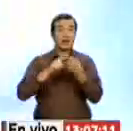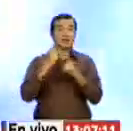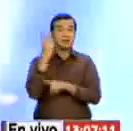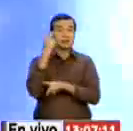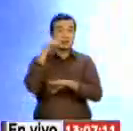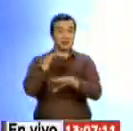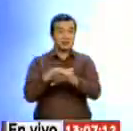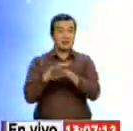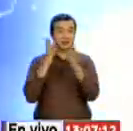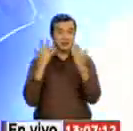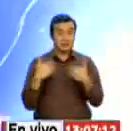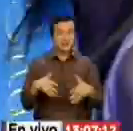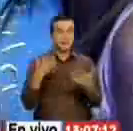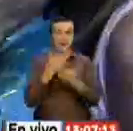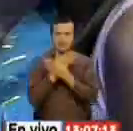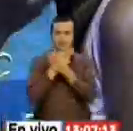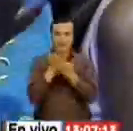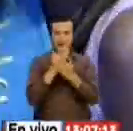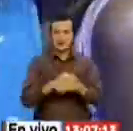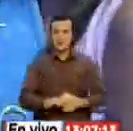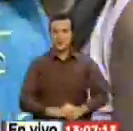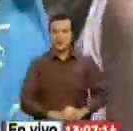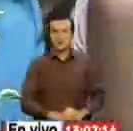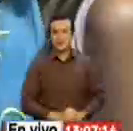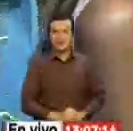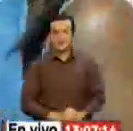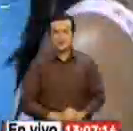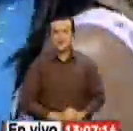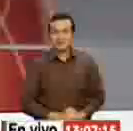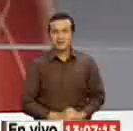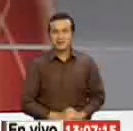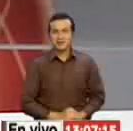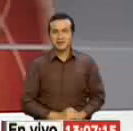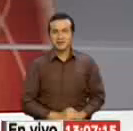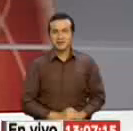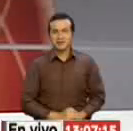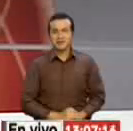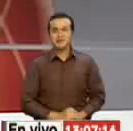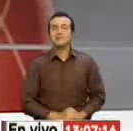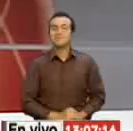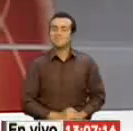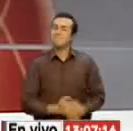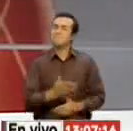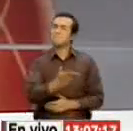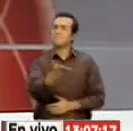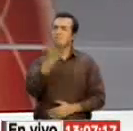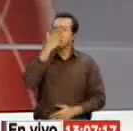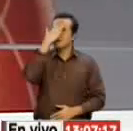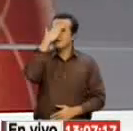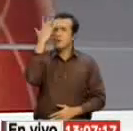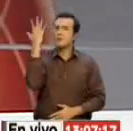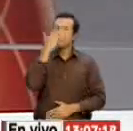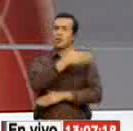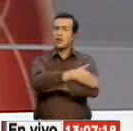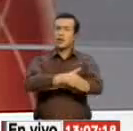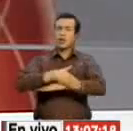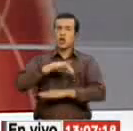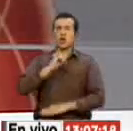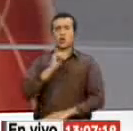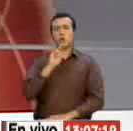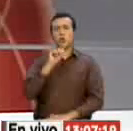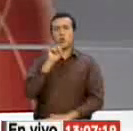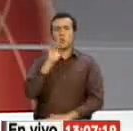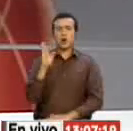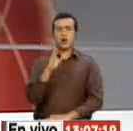mediodía. Para Telediario, reportó Romel Garzón. ¿Y sabe usted cuál es la calle Juan de Dios Morales